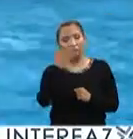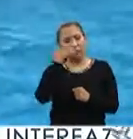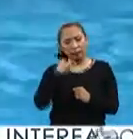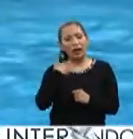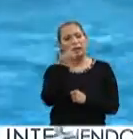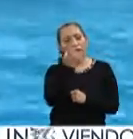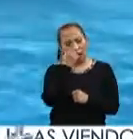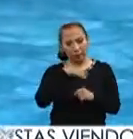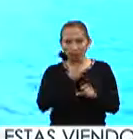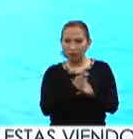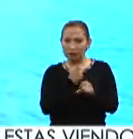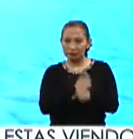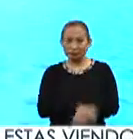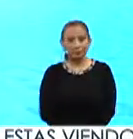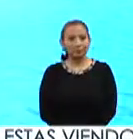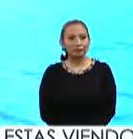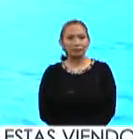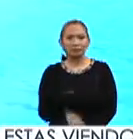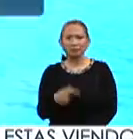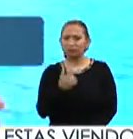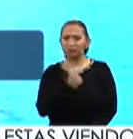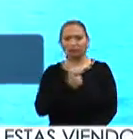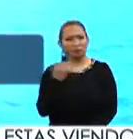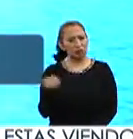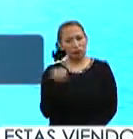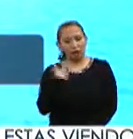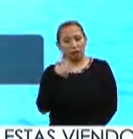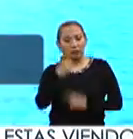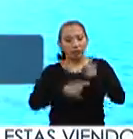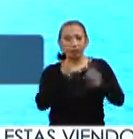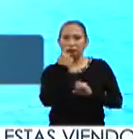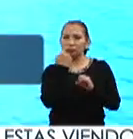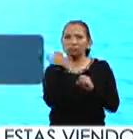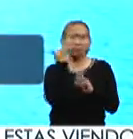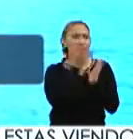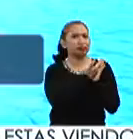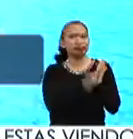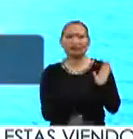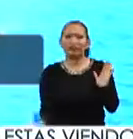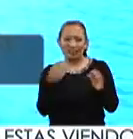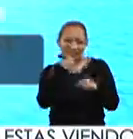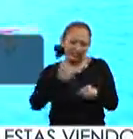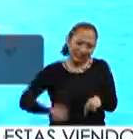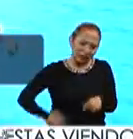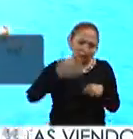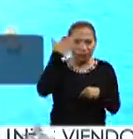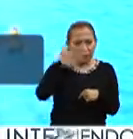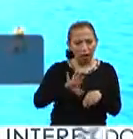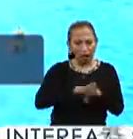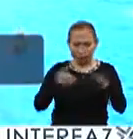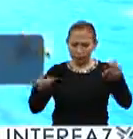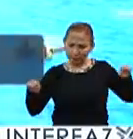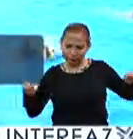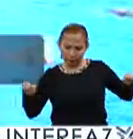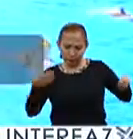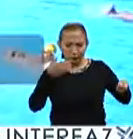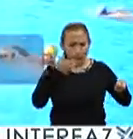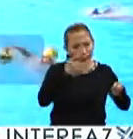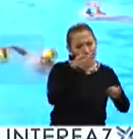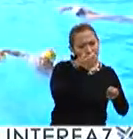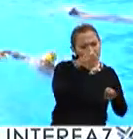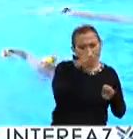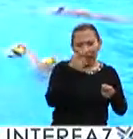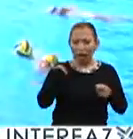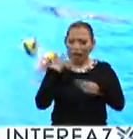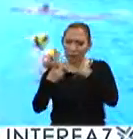que lo académico es primero. Afortunadamente he practicado deporte durante mucho tiempo, entonces desde chiquita he sabido cómo equilibrarlo,